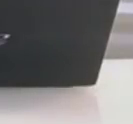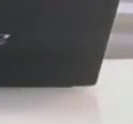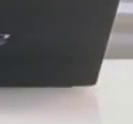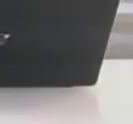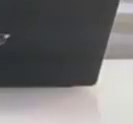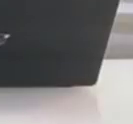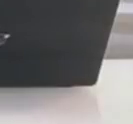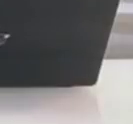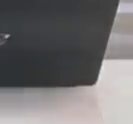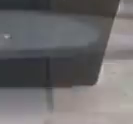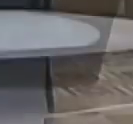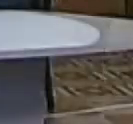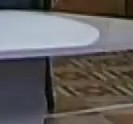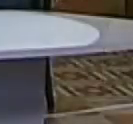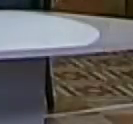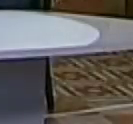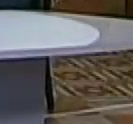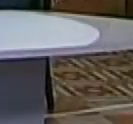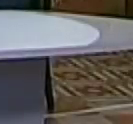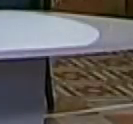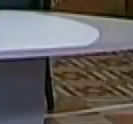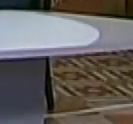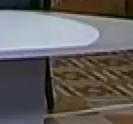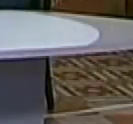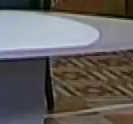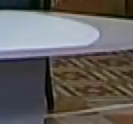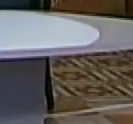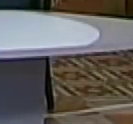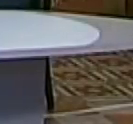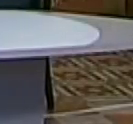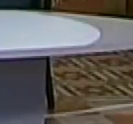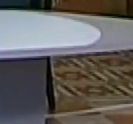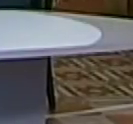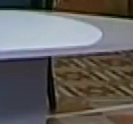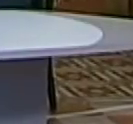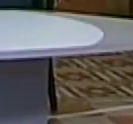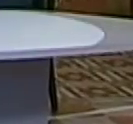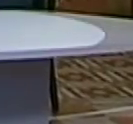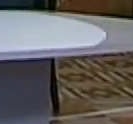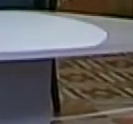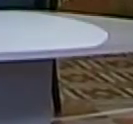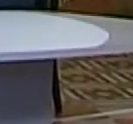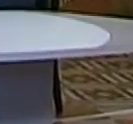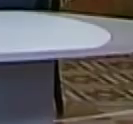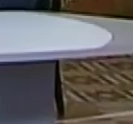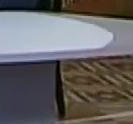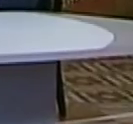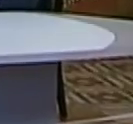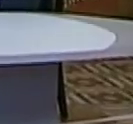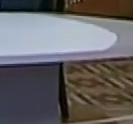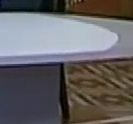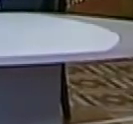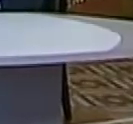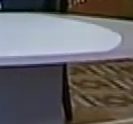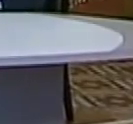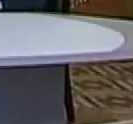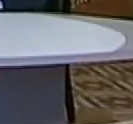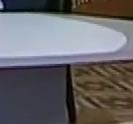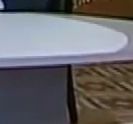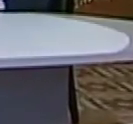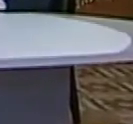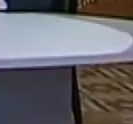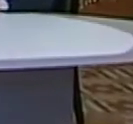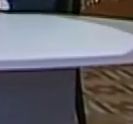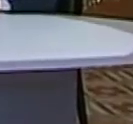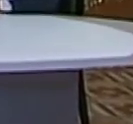Veamos. Buenas tardes, Venezuela. Un saludo a toda nuestra amada patria. Nos